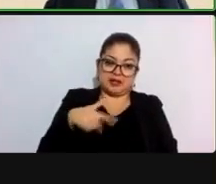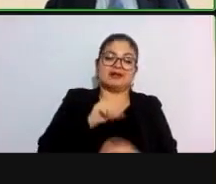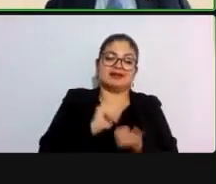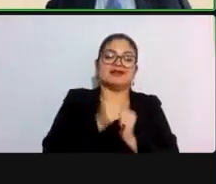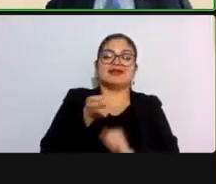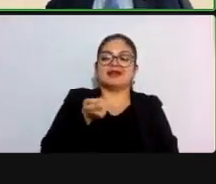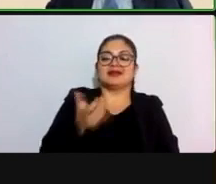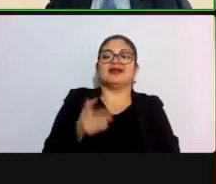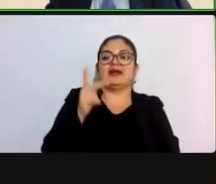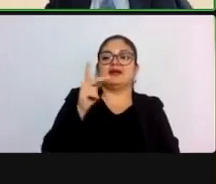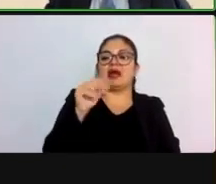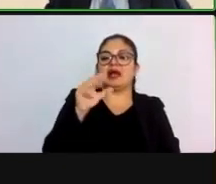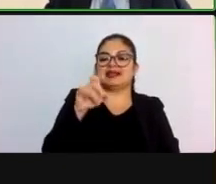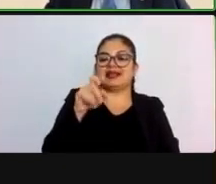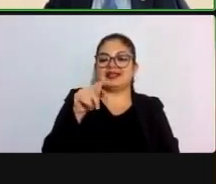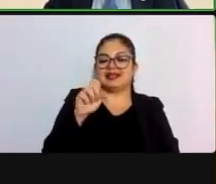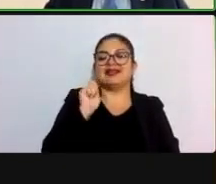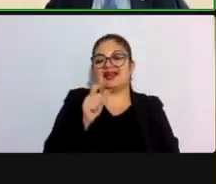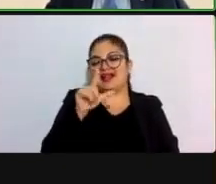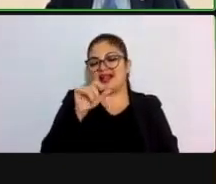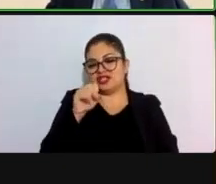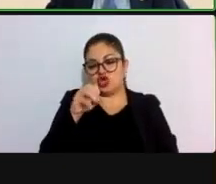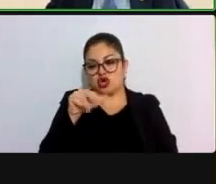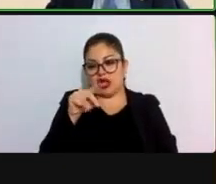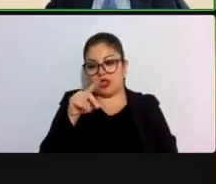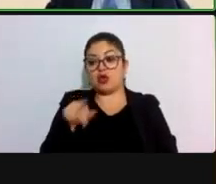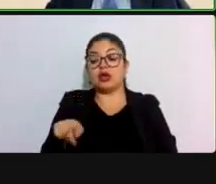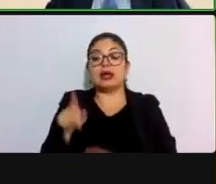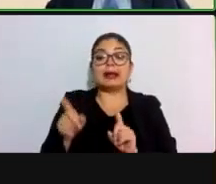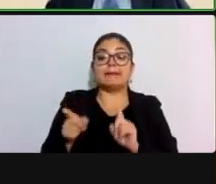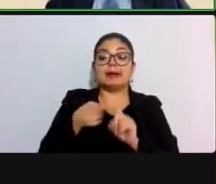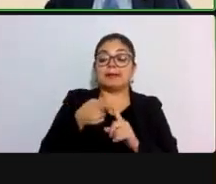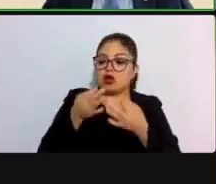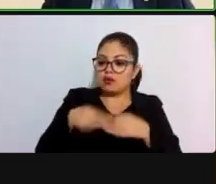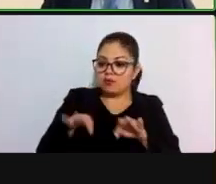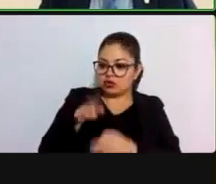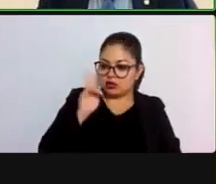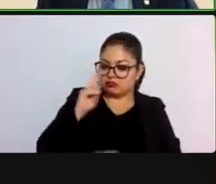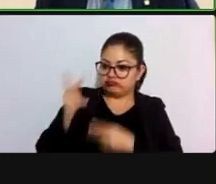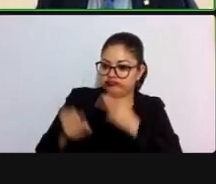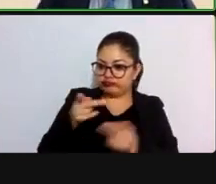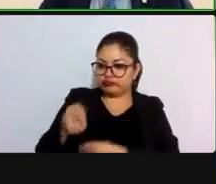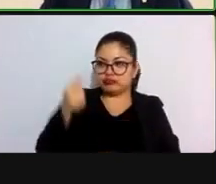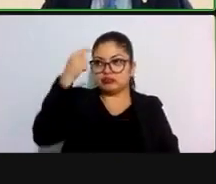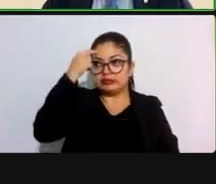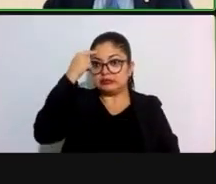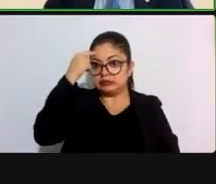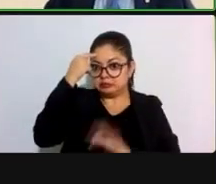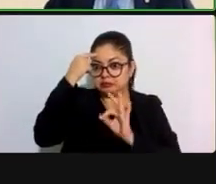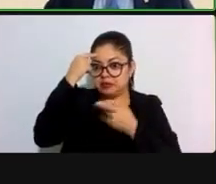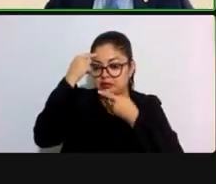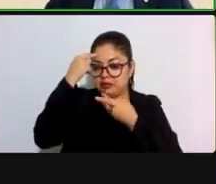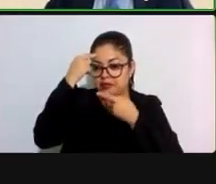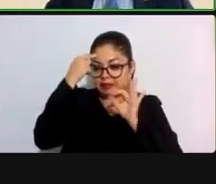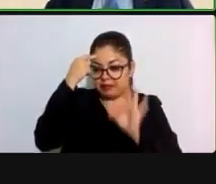tener en cuenta su estado de conciencia, la situación de su vía respiratoria, la facilidad para ventilar,